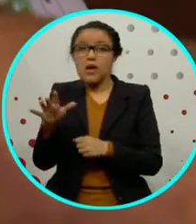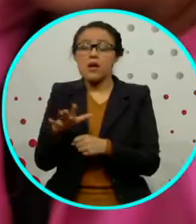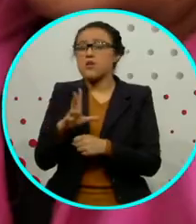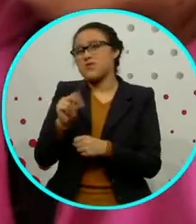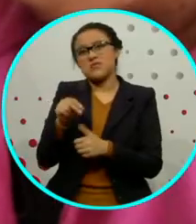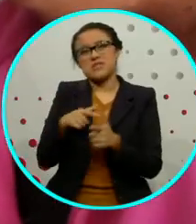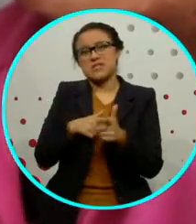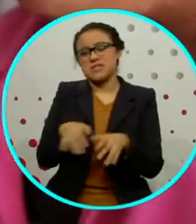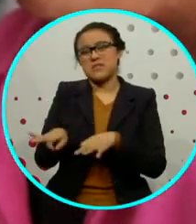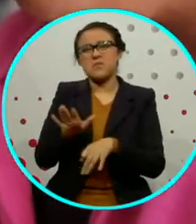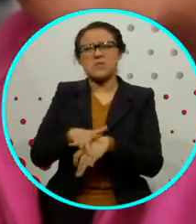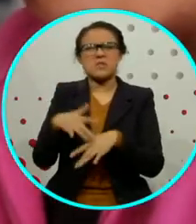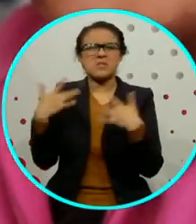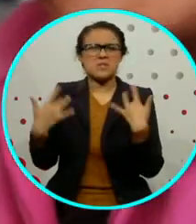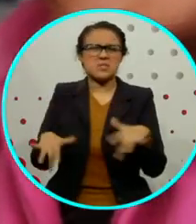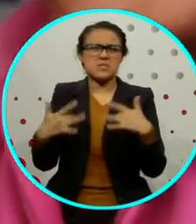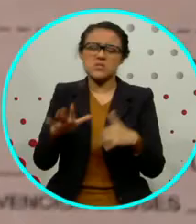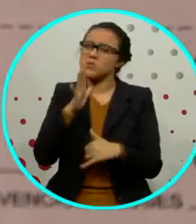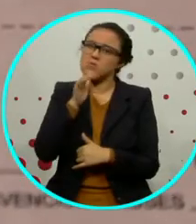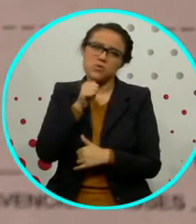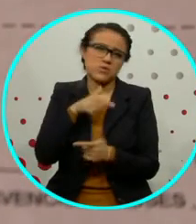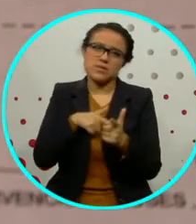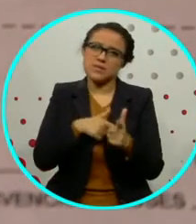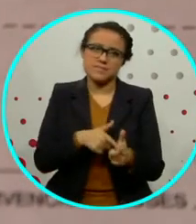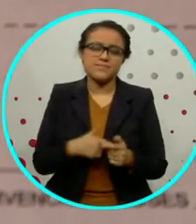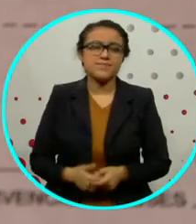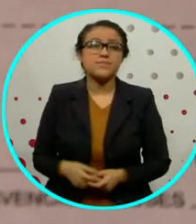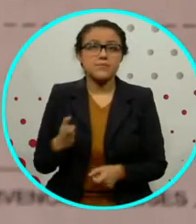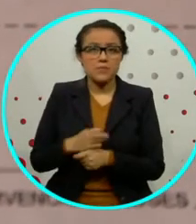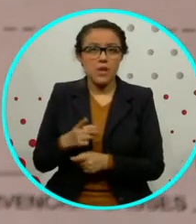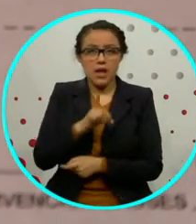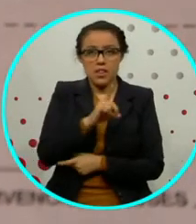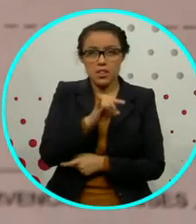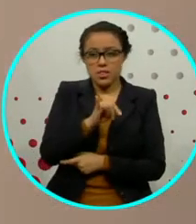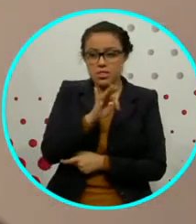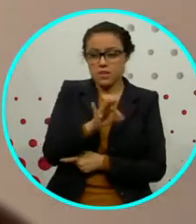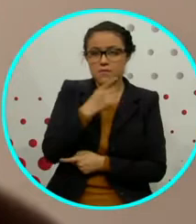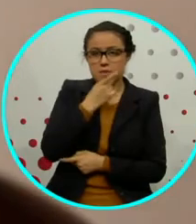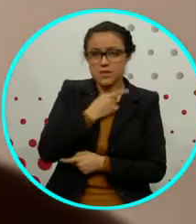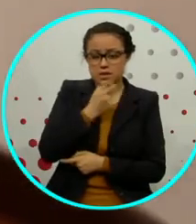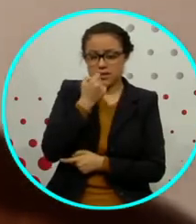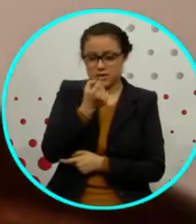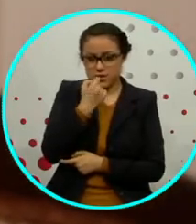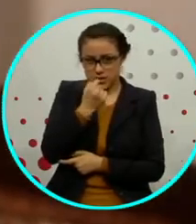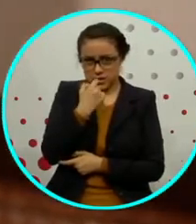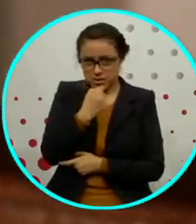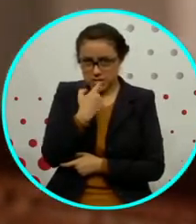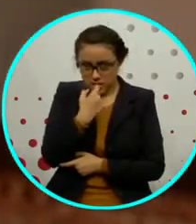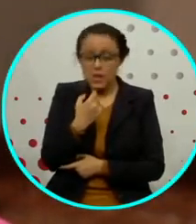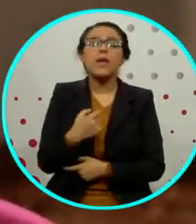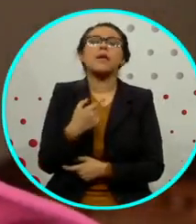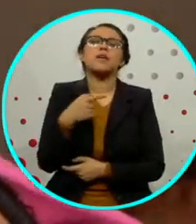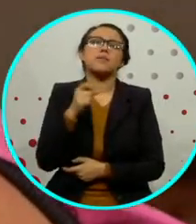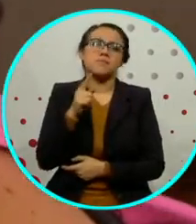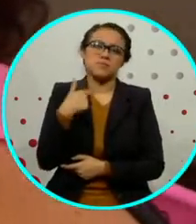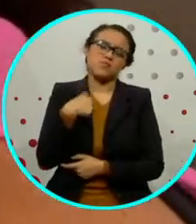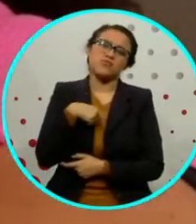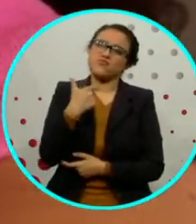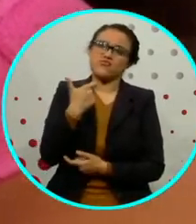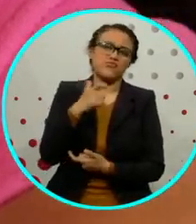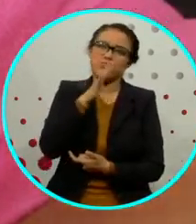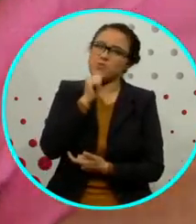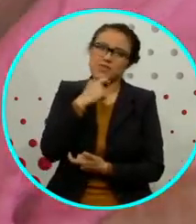de trabajar por el dolor, ya no se lo proporcionan. Acude al DIF, donde le recetan medicamentos, mismos que salen de su